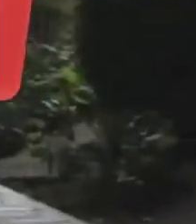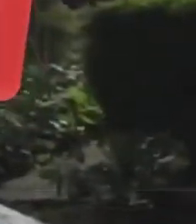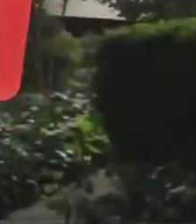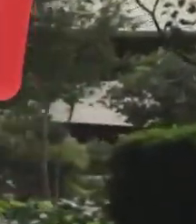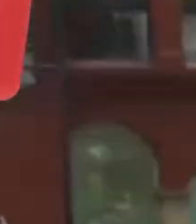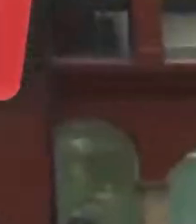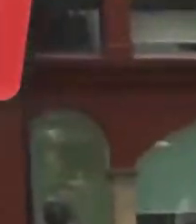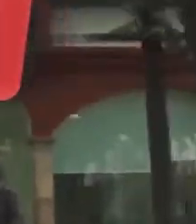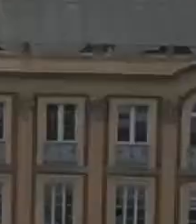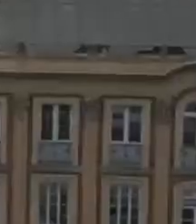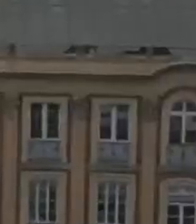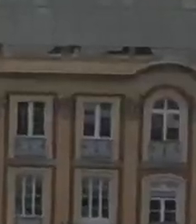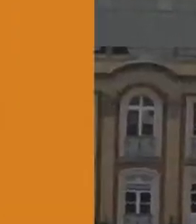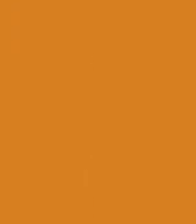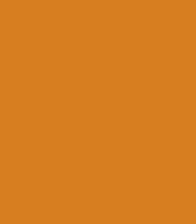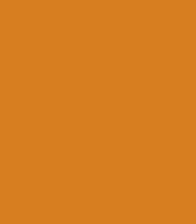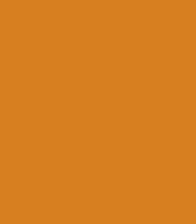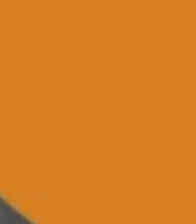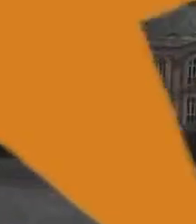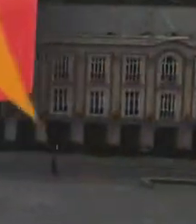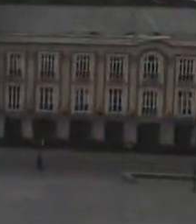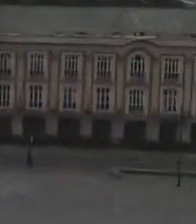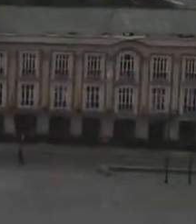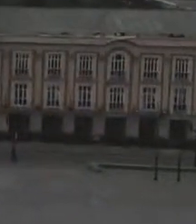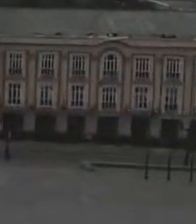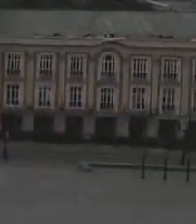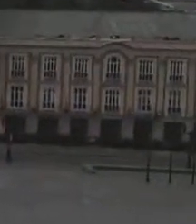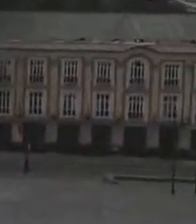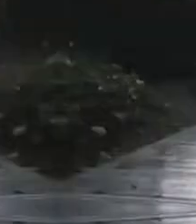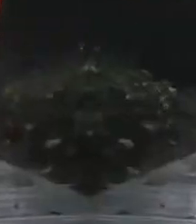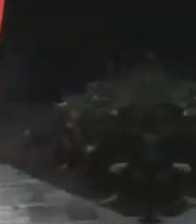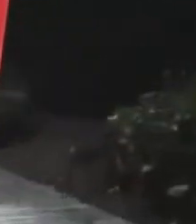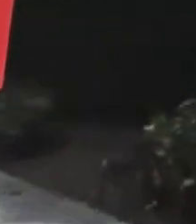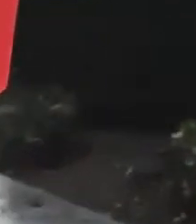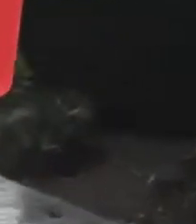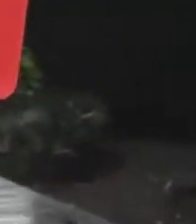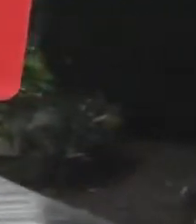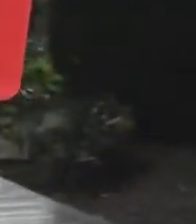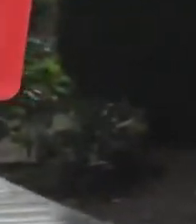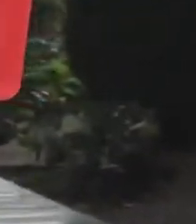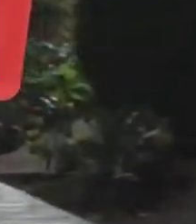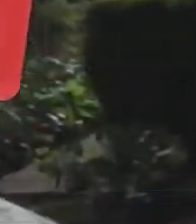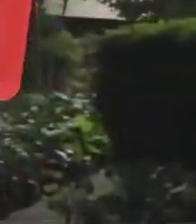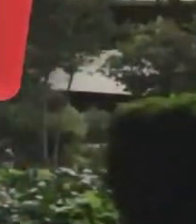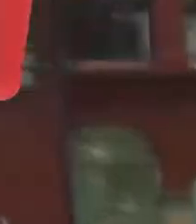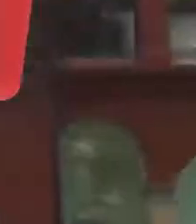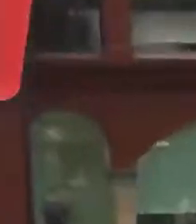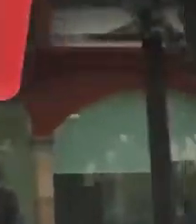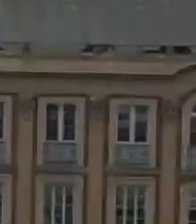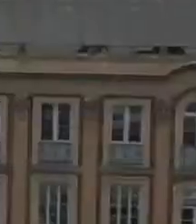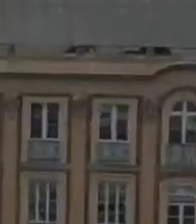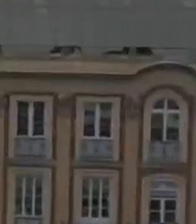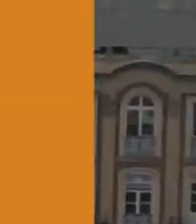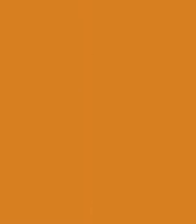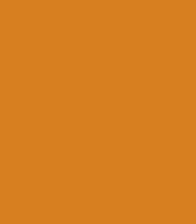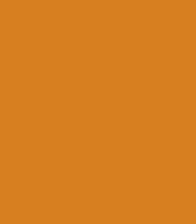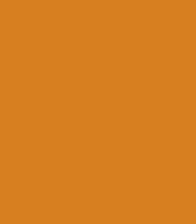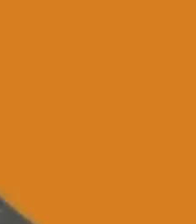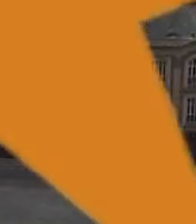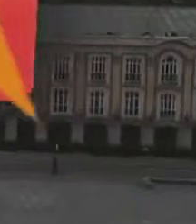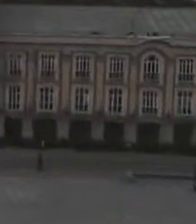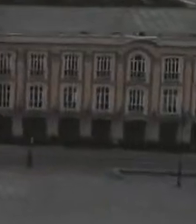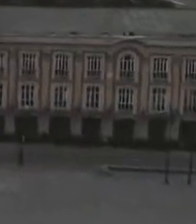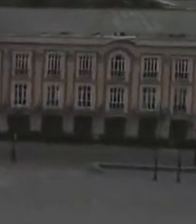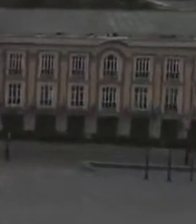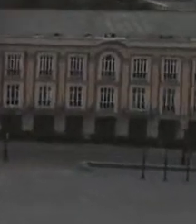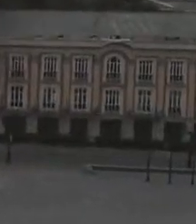para la ciudadanía. Al día con la alcaldía. Información de primera mano para la ciudadanía. Al